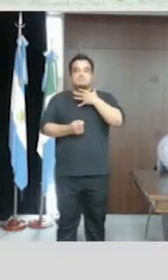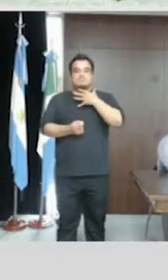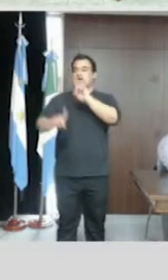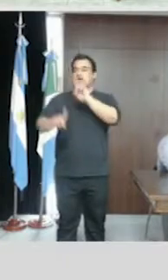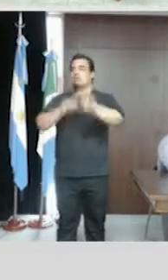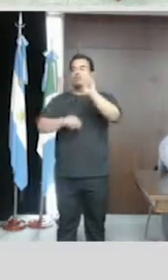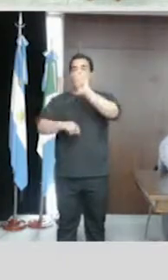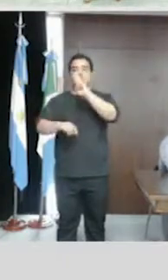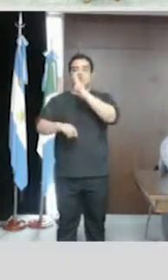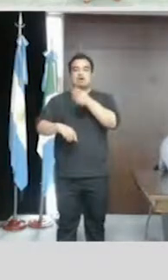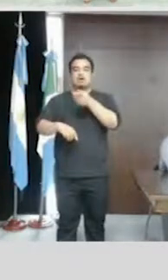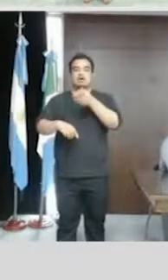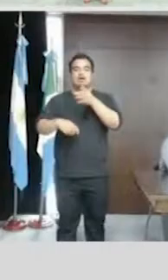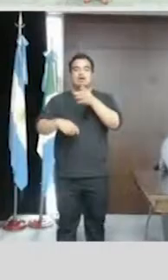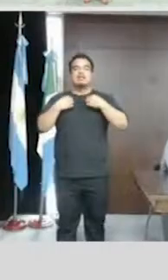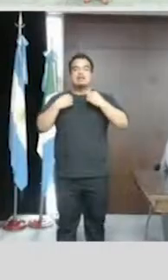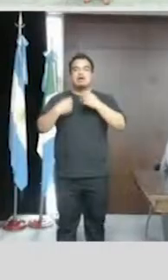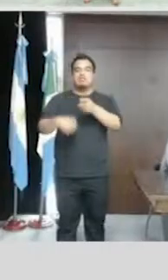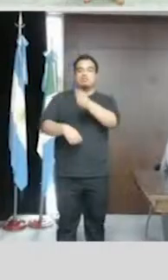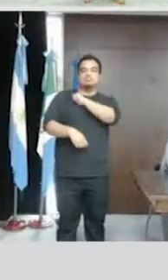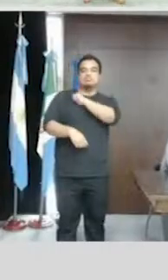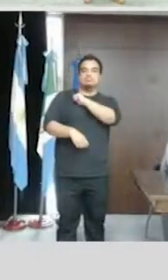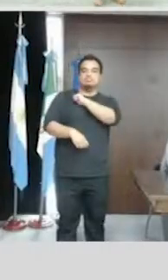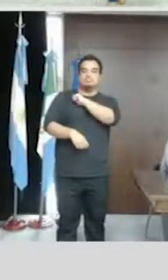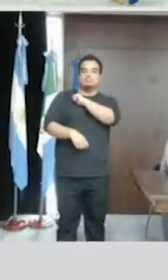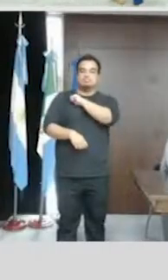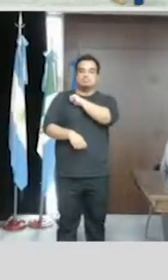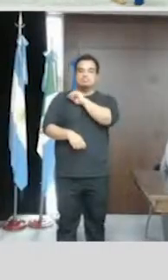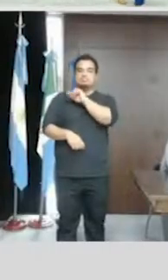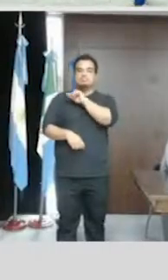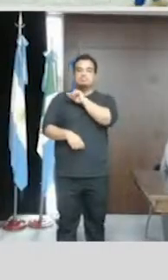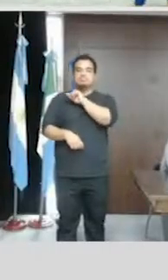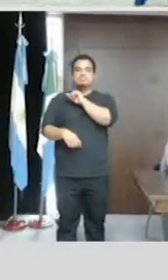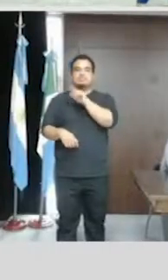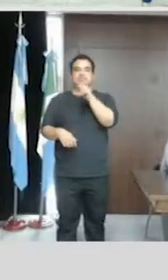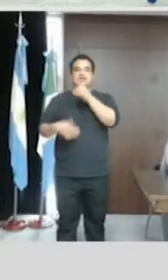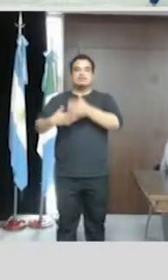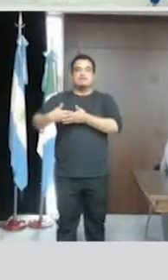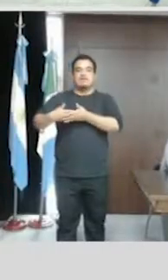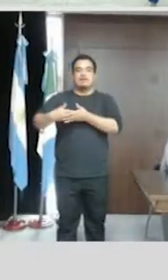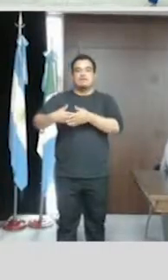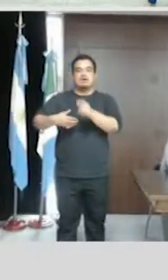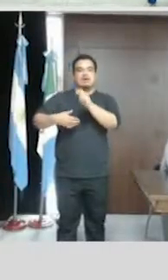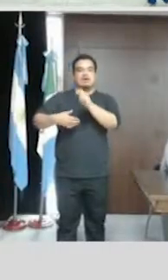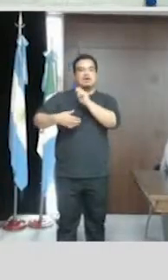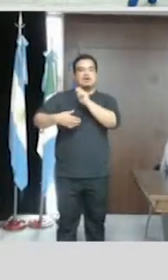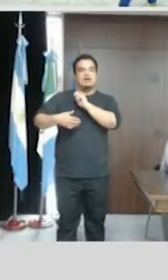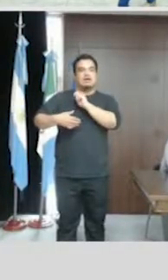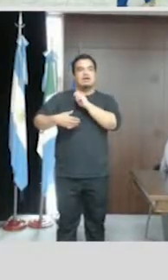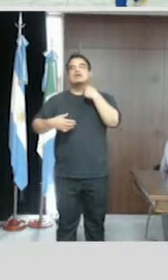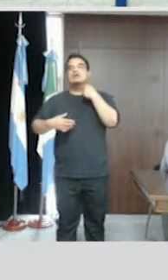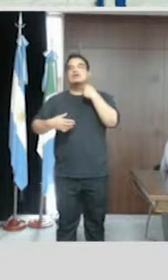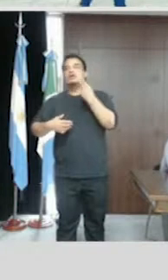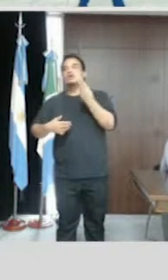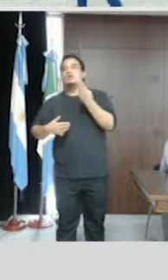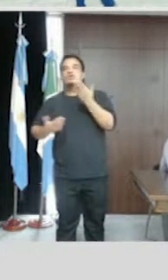brazo que es un repasador y que se supone que es el bebé, y tengo el bebé que quiere venir y mi hijo que no